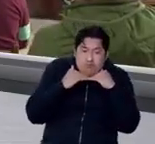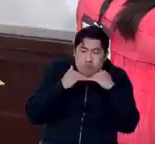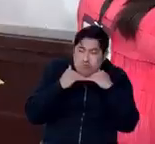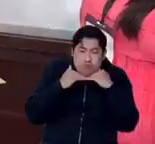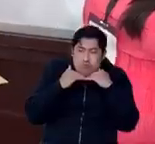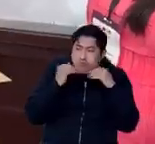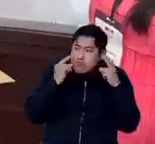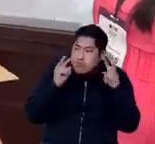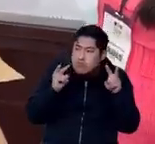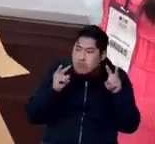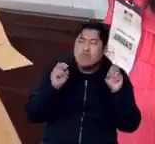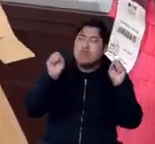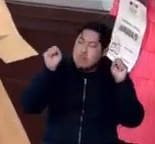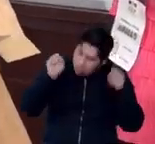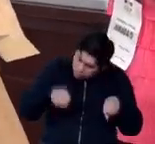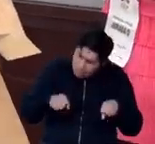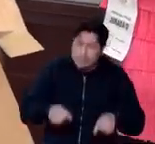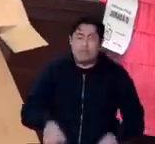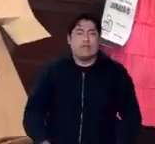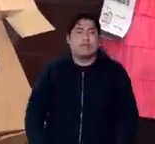desee.